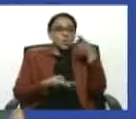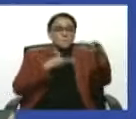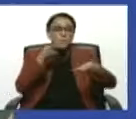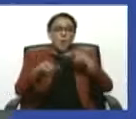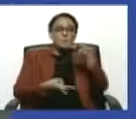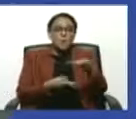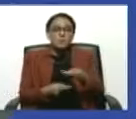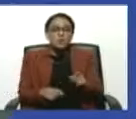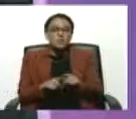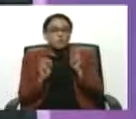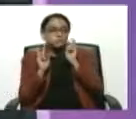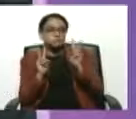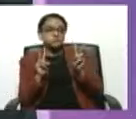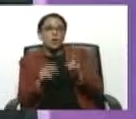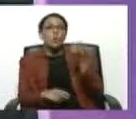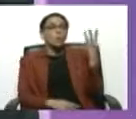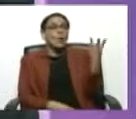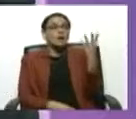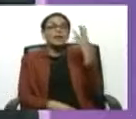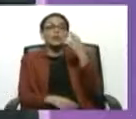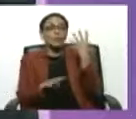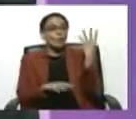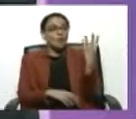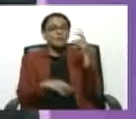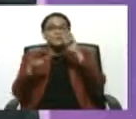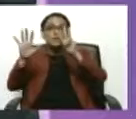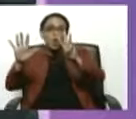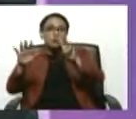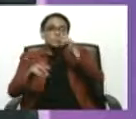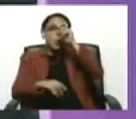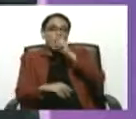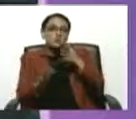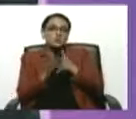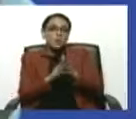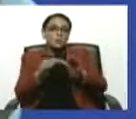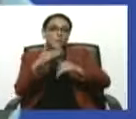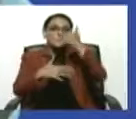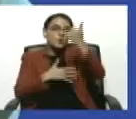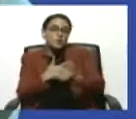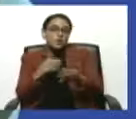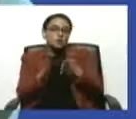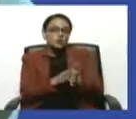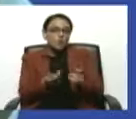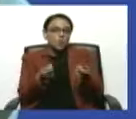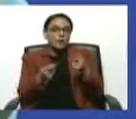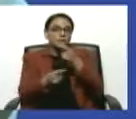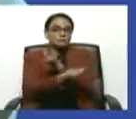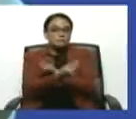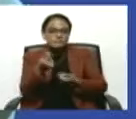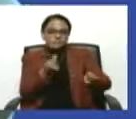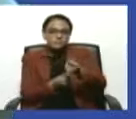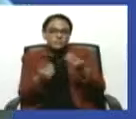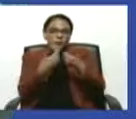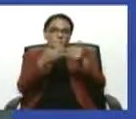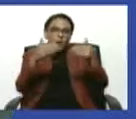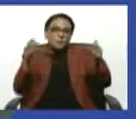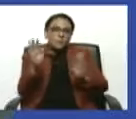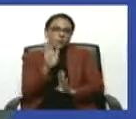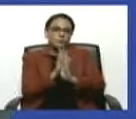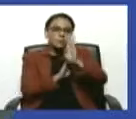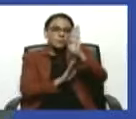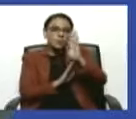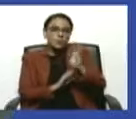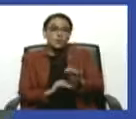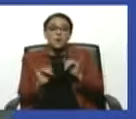48 años del programa de reforma y apertura, donde, como decía el